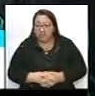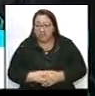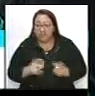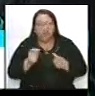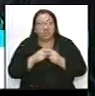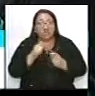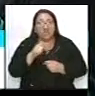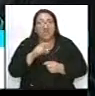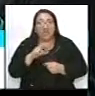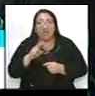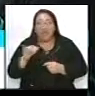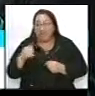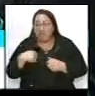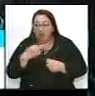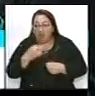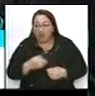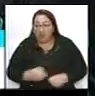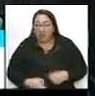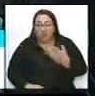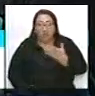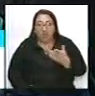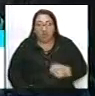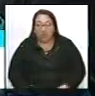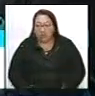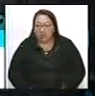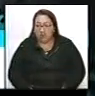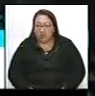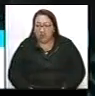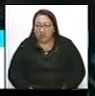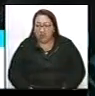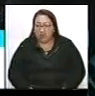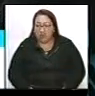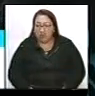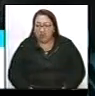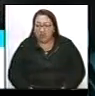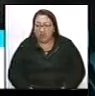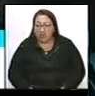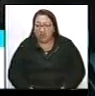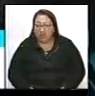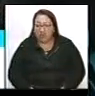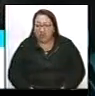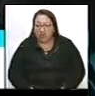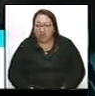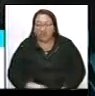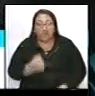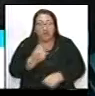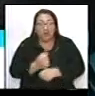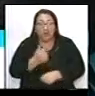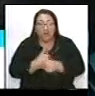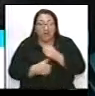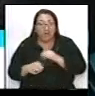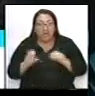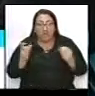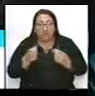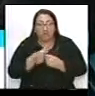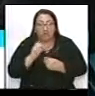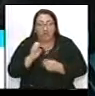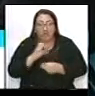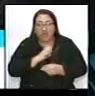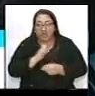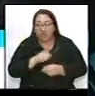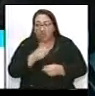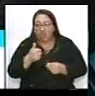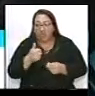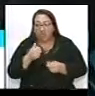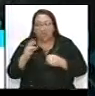yo, la verdad, una cosa es el trabajo que se hace en la Comisión de Ética y otra